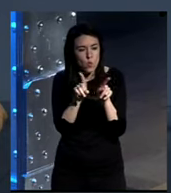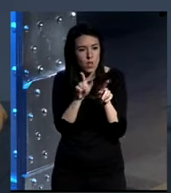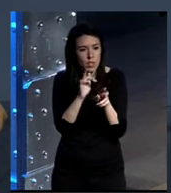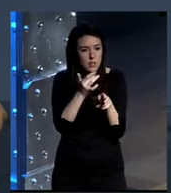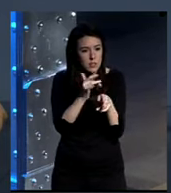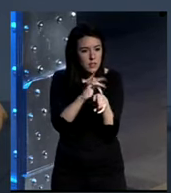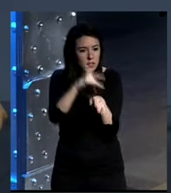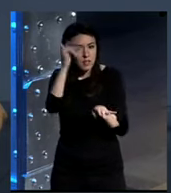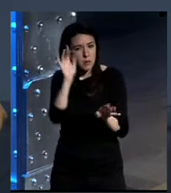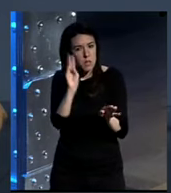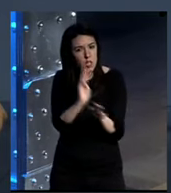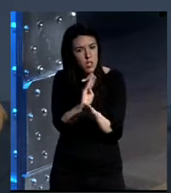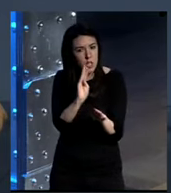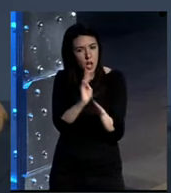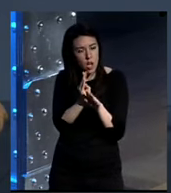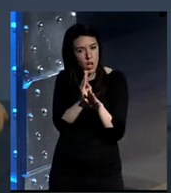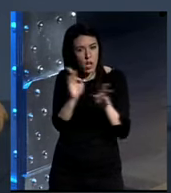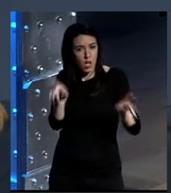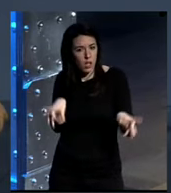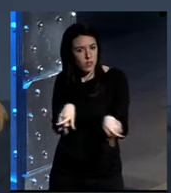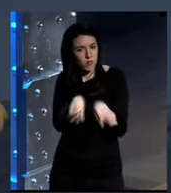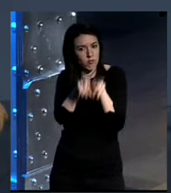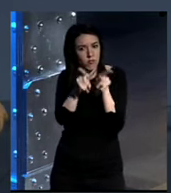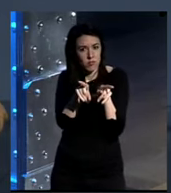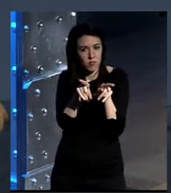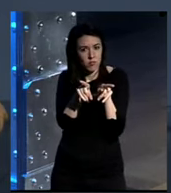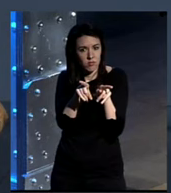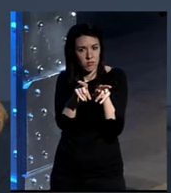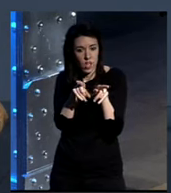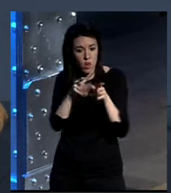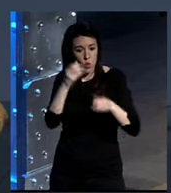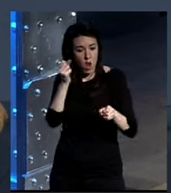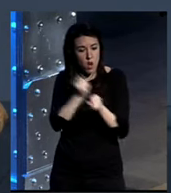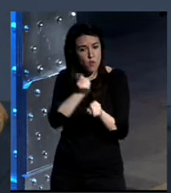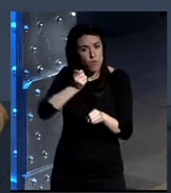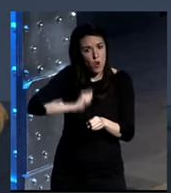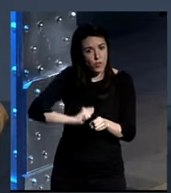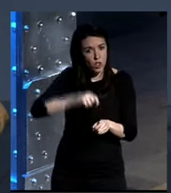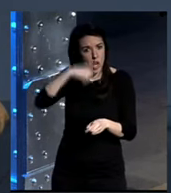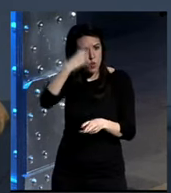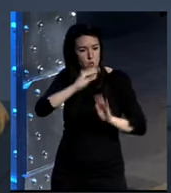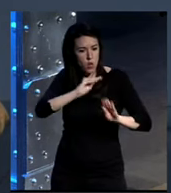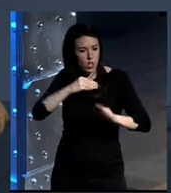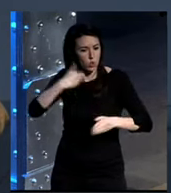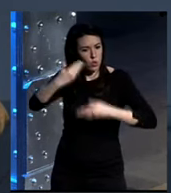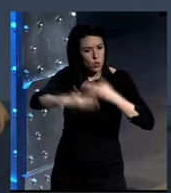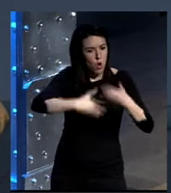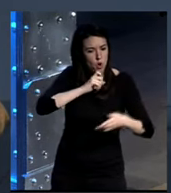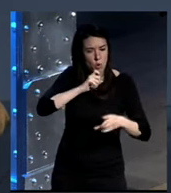sensibilidad, sea cual fuera el bagaje profesional y cultural que cada cual aportara.